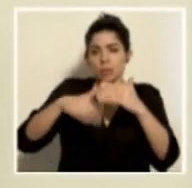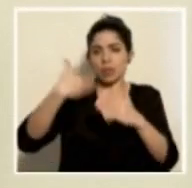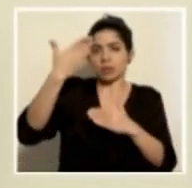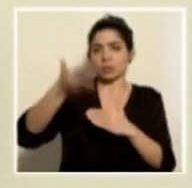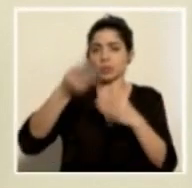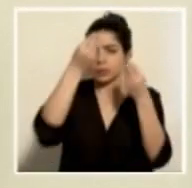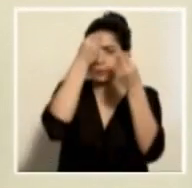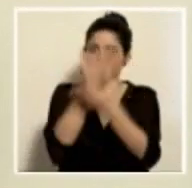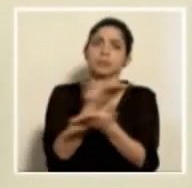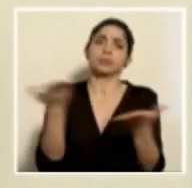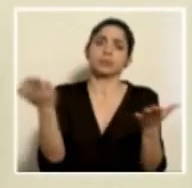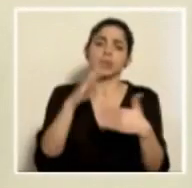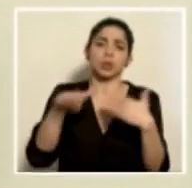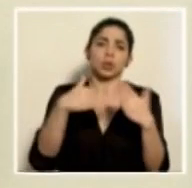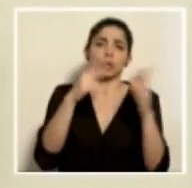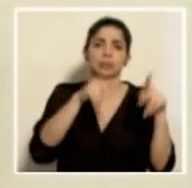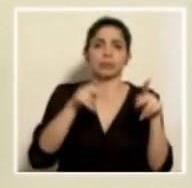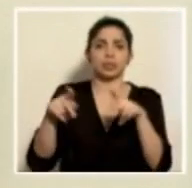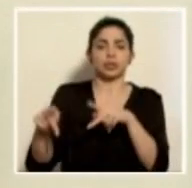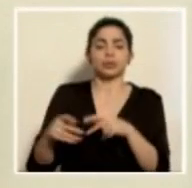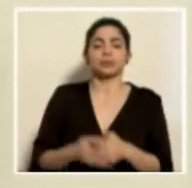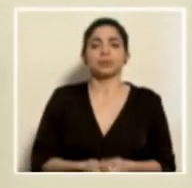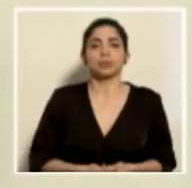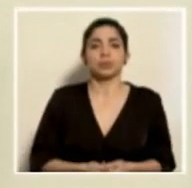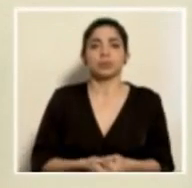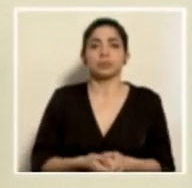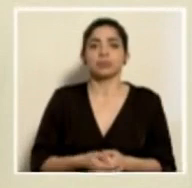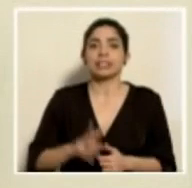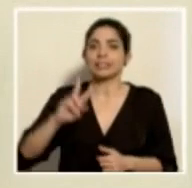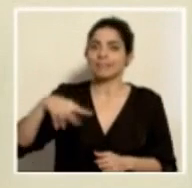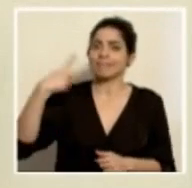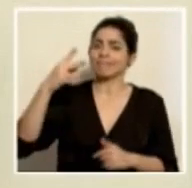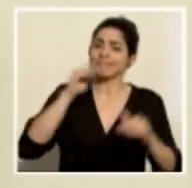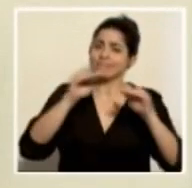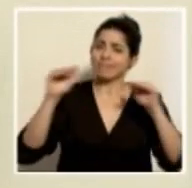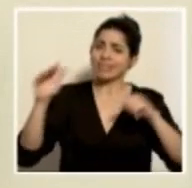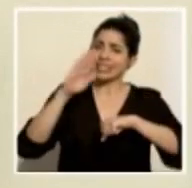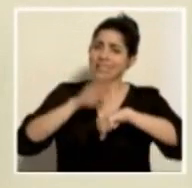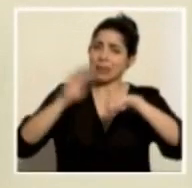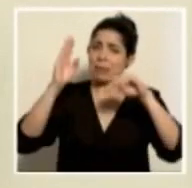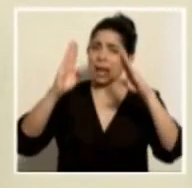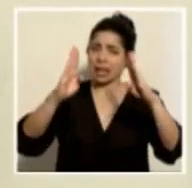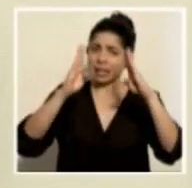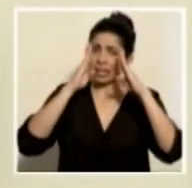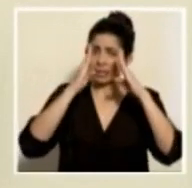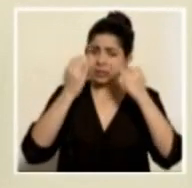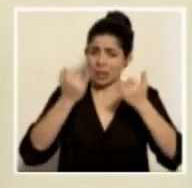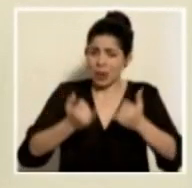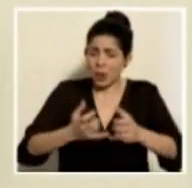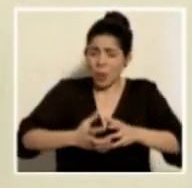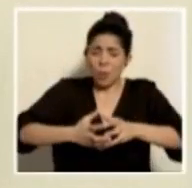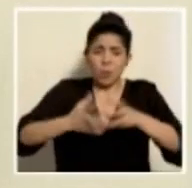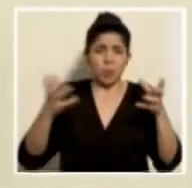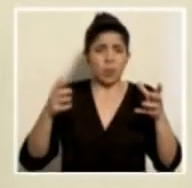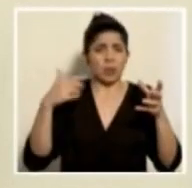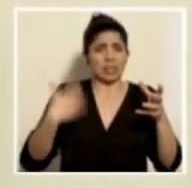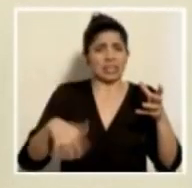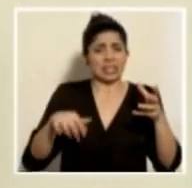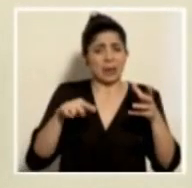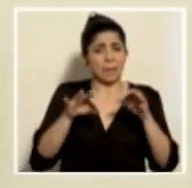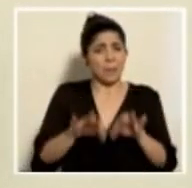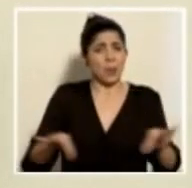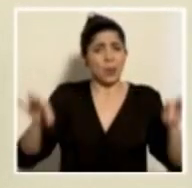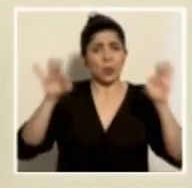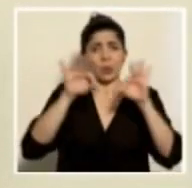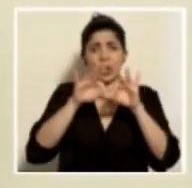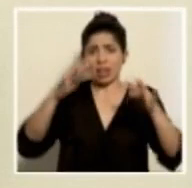oportunamente comunicadas a la ciudadanía. Reforzar los llamados de atención. Este es un incremento importante en